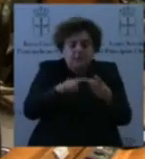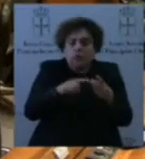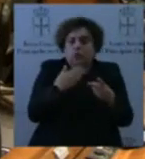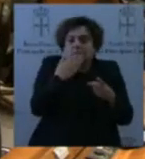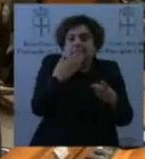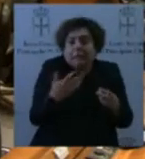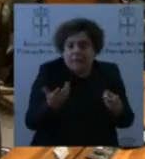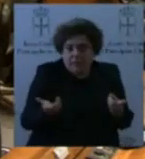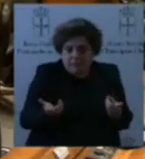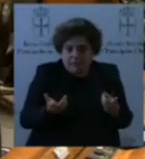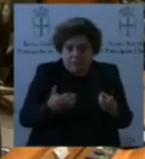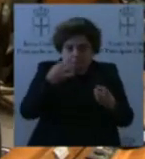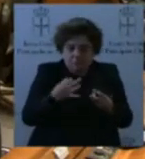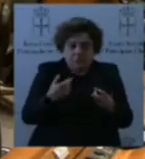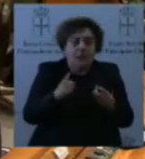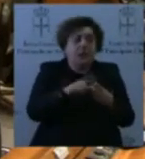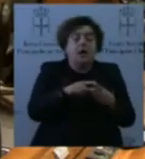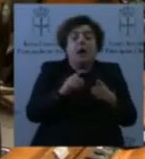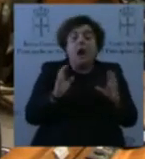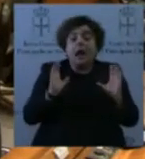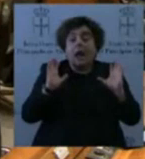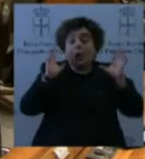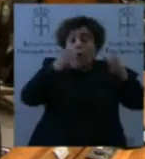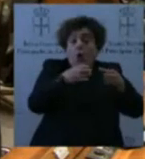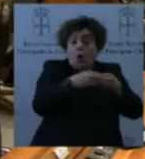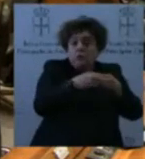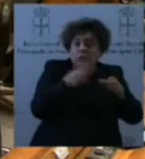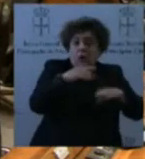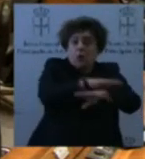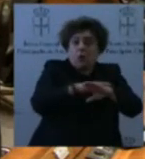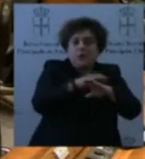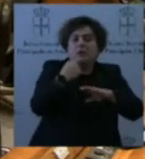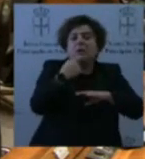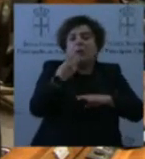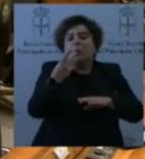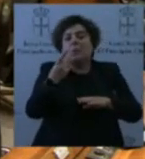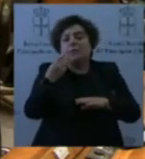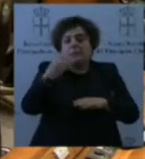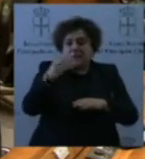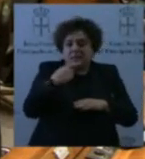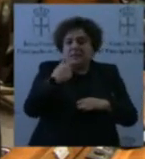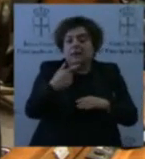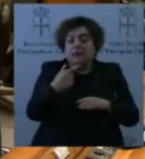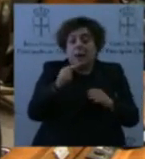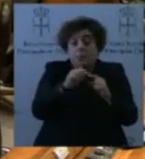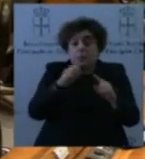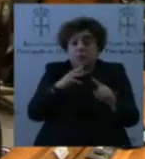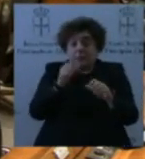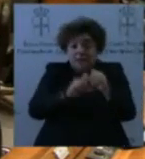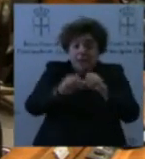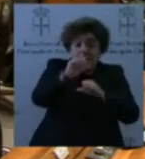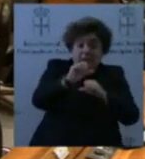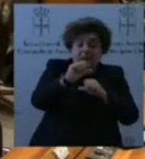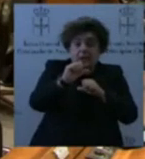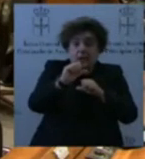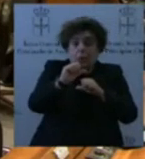de Gobierno afirmó por mano de su vicepresidente que los puntos de partida y los fines perseguidos en La Coruña y en Oviedo eran diferentes, por lo que diferentes